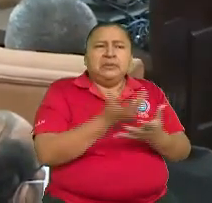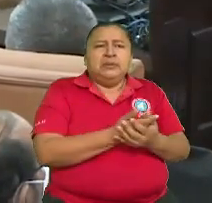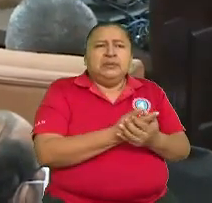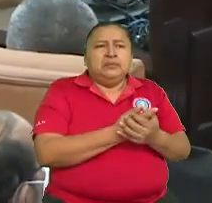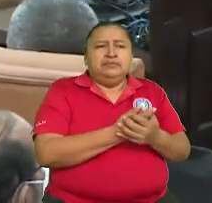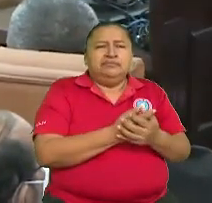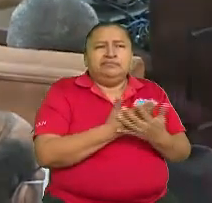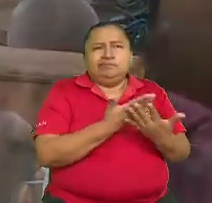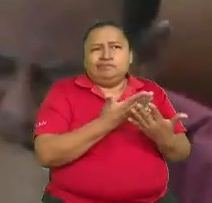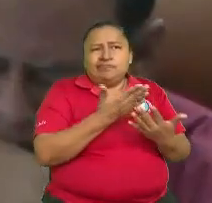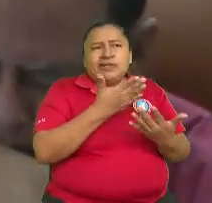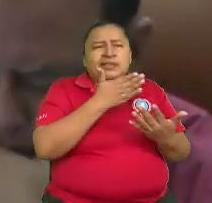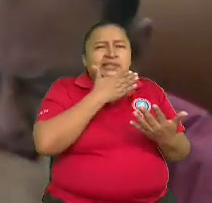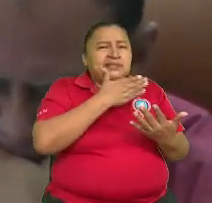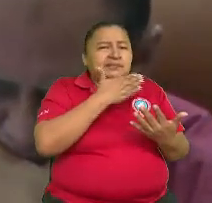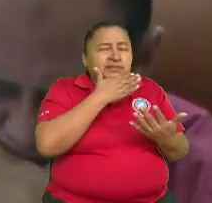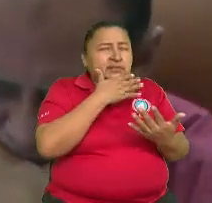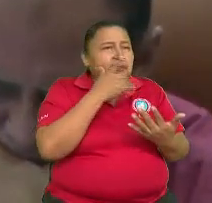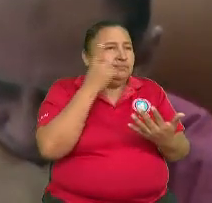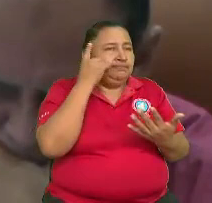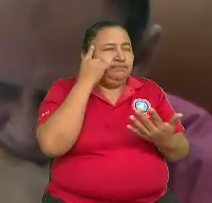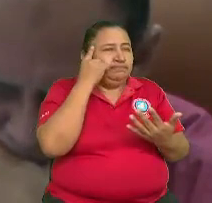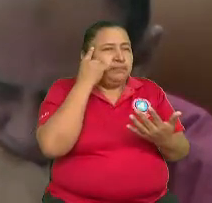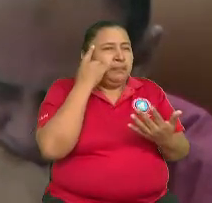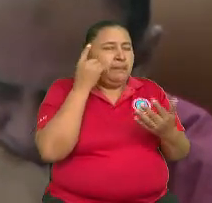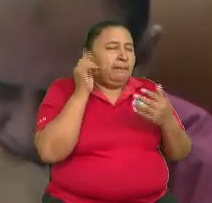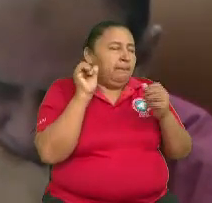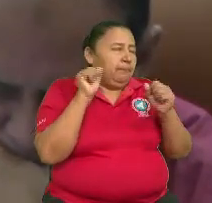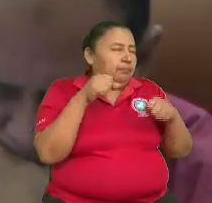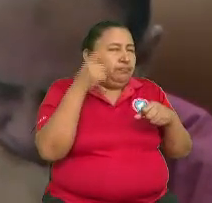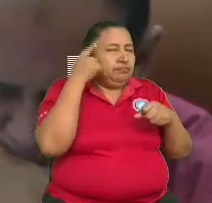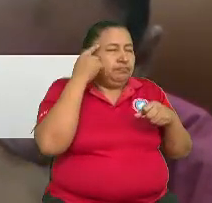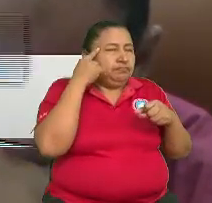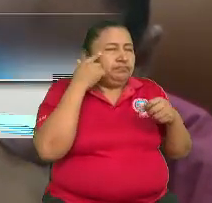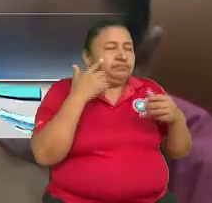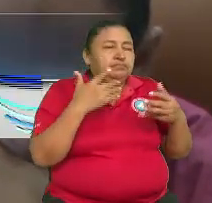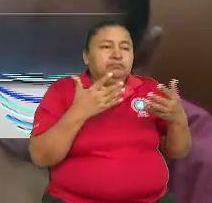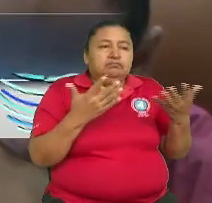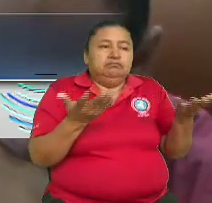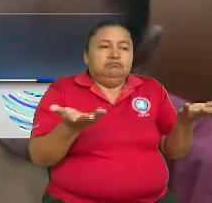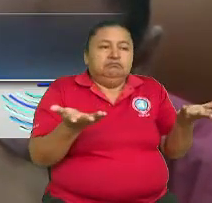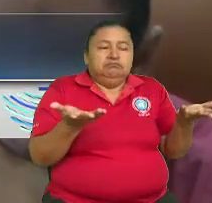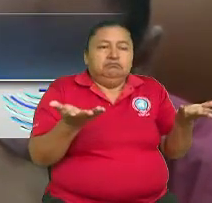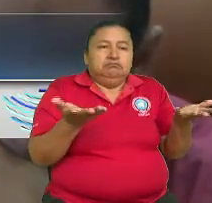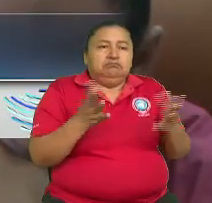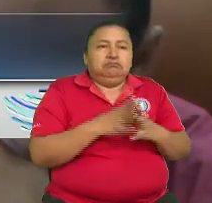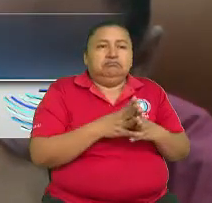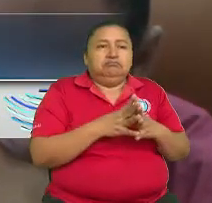es ineludible pensar que